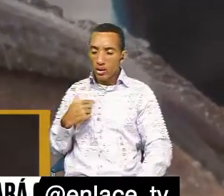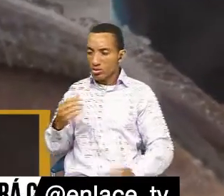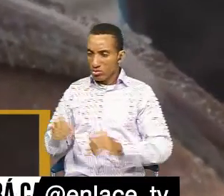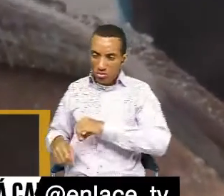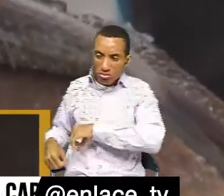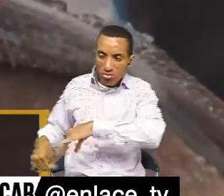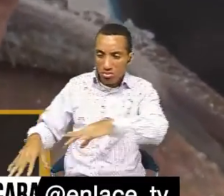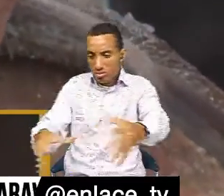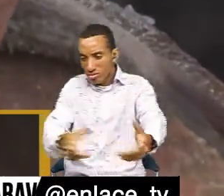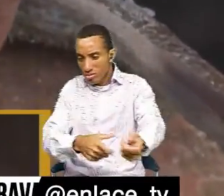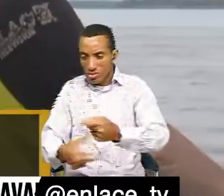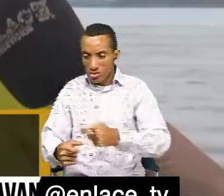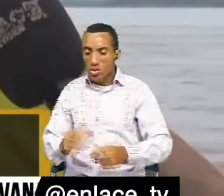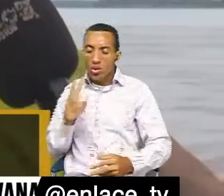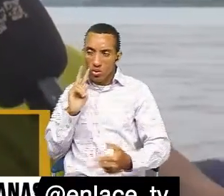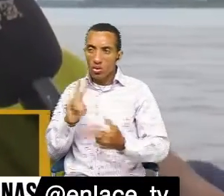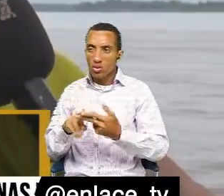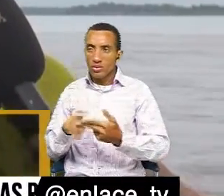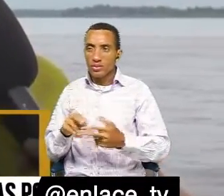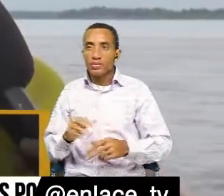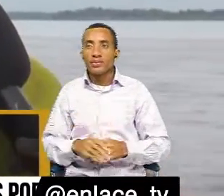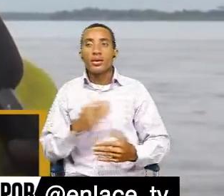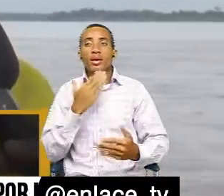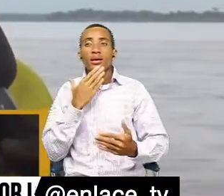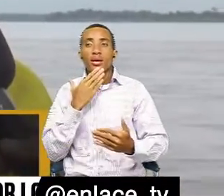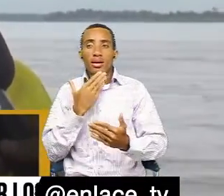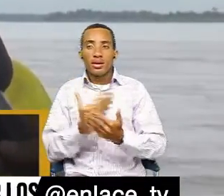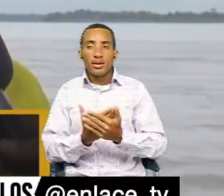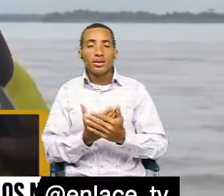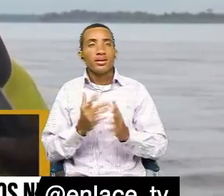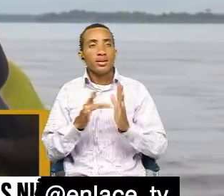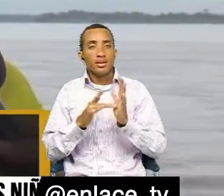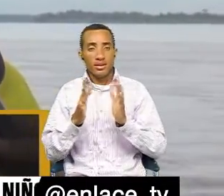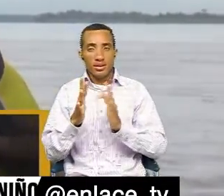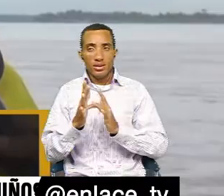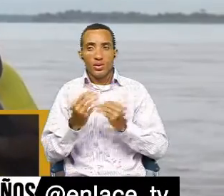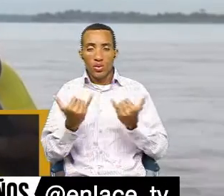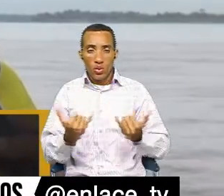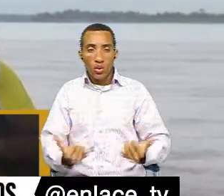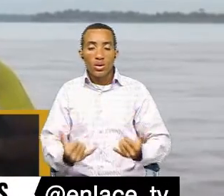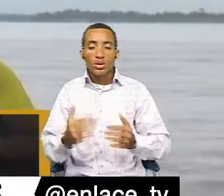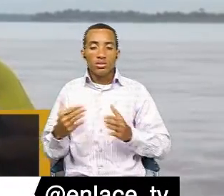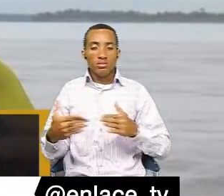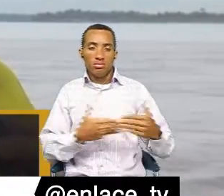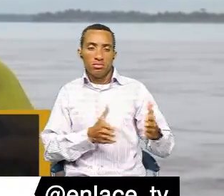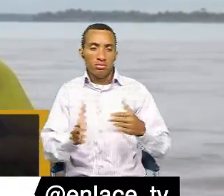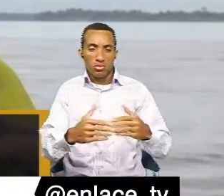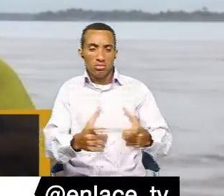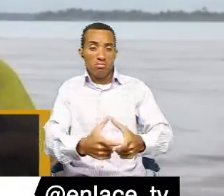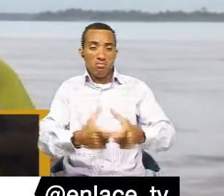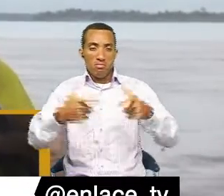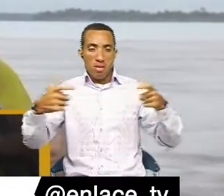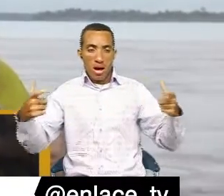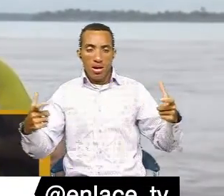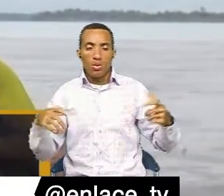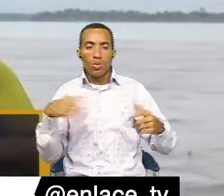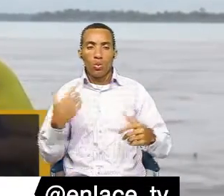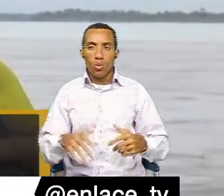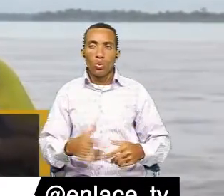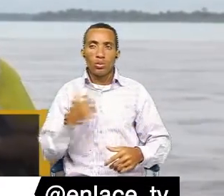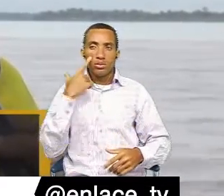conozco algo del pescado. Gracias al Señor Jesús, mañana de hoy amaneció buen pescado aquí en Barranca Bermeja. Hubo una pequeña